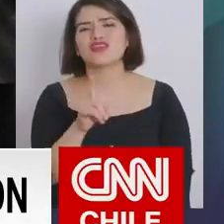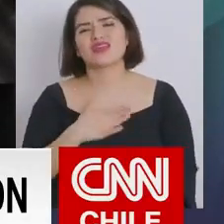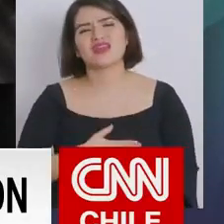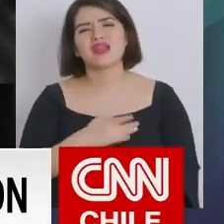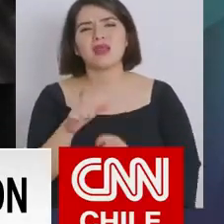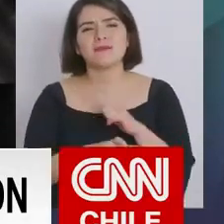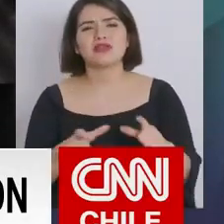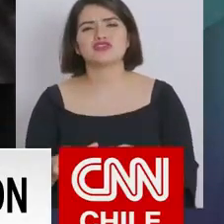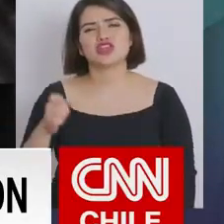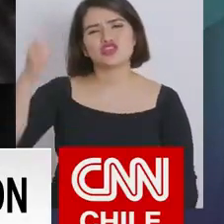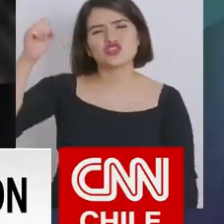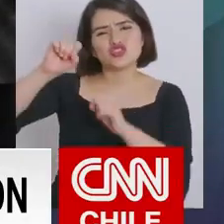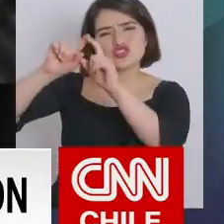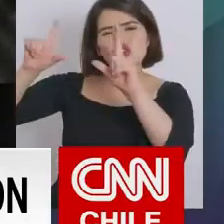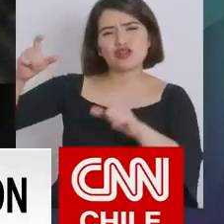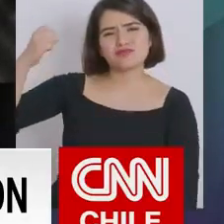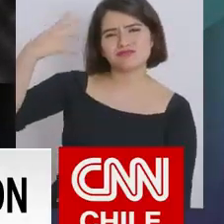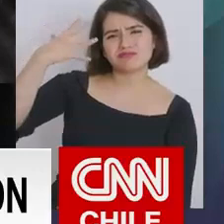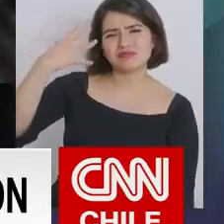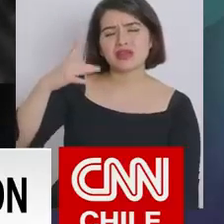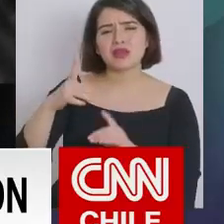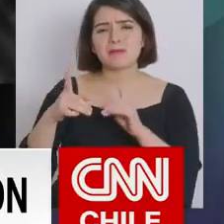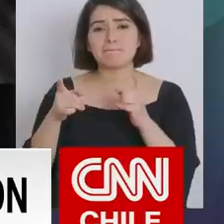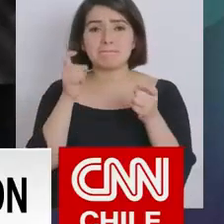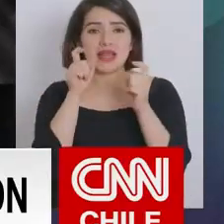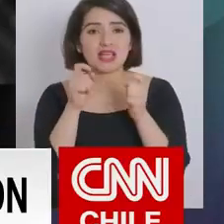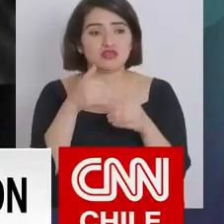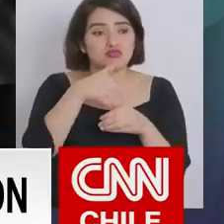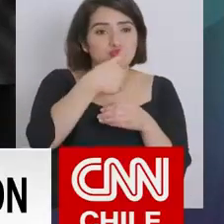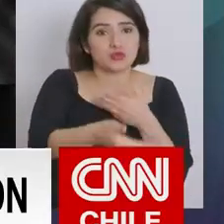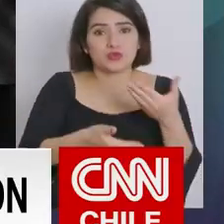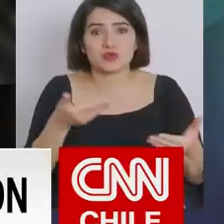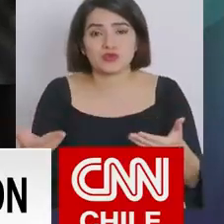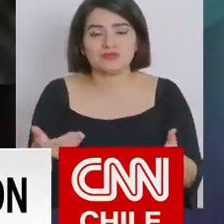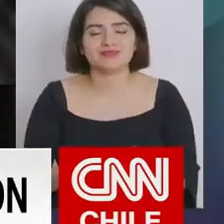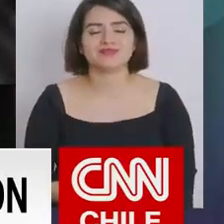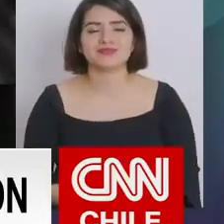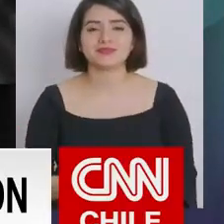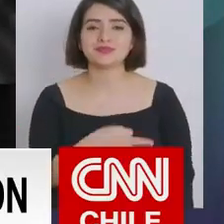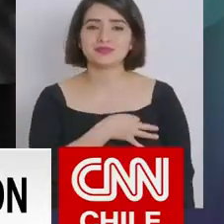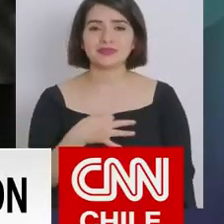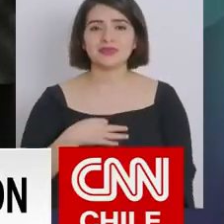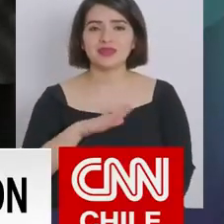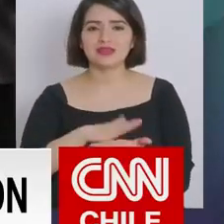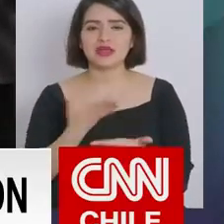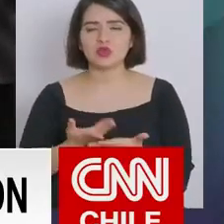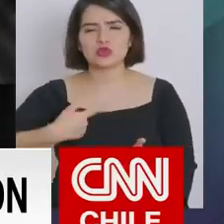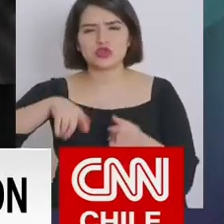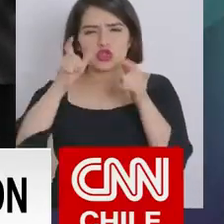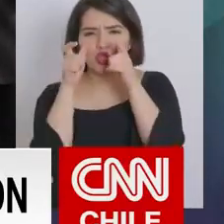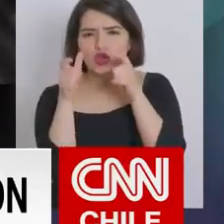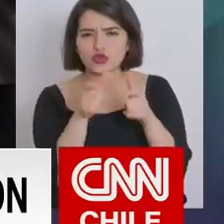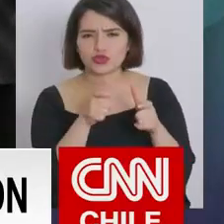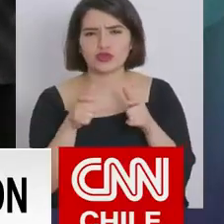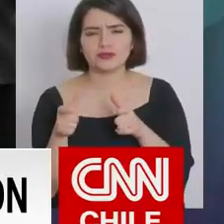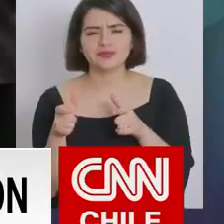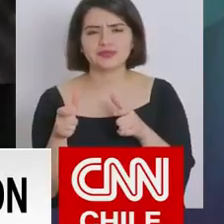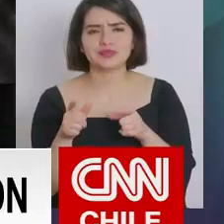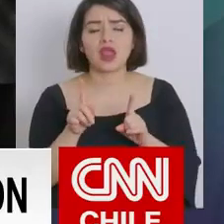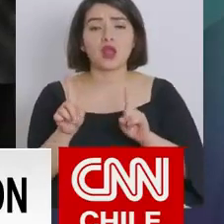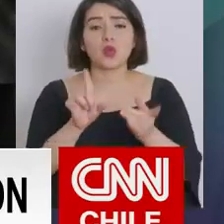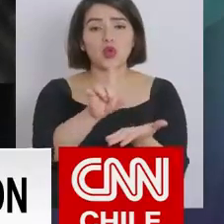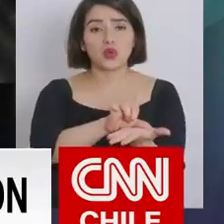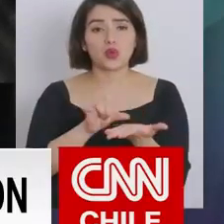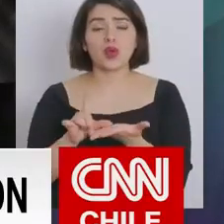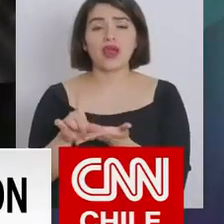mayores estén expuestas al sol y al riesgo de contagio. Nosotros como Ministerio de Salud vamos a estar monitoreando esta situación en aquellos